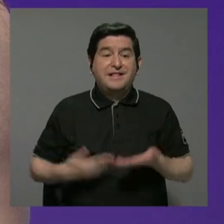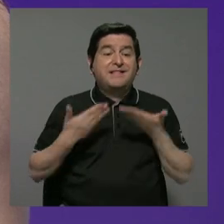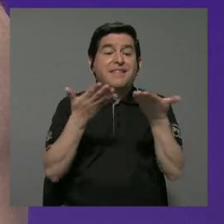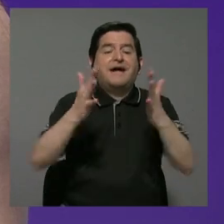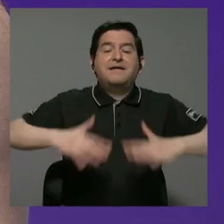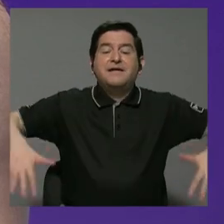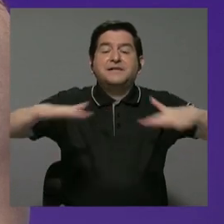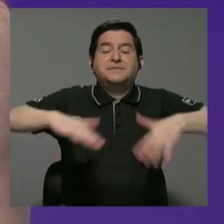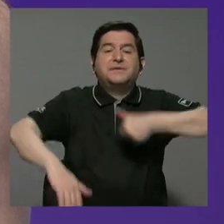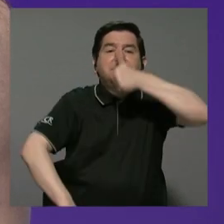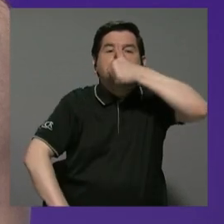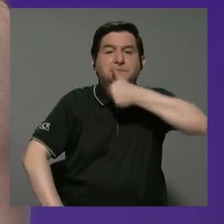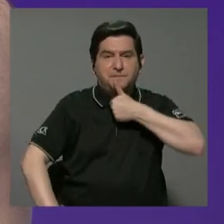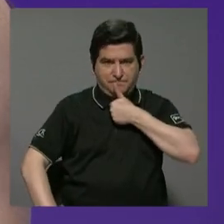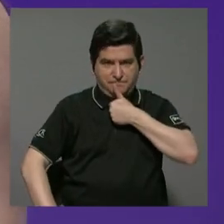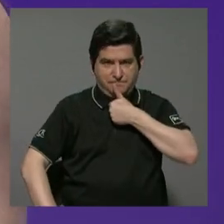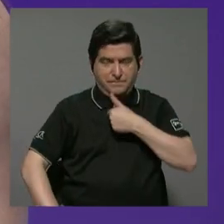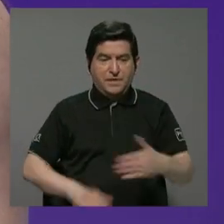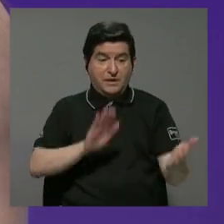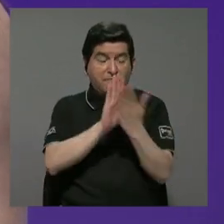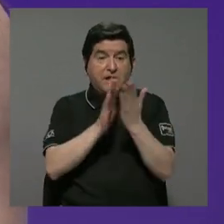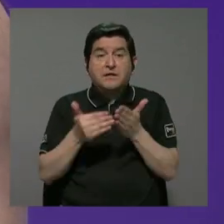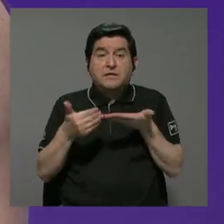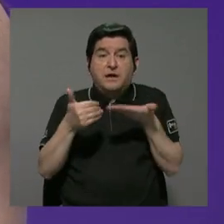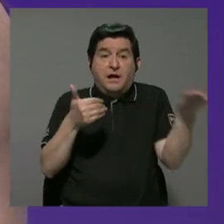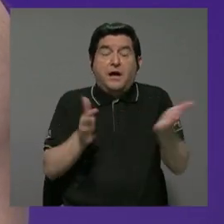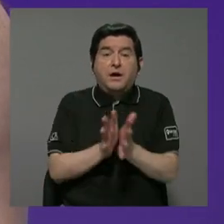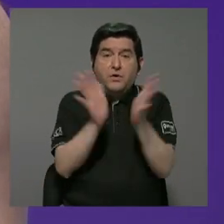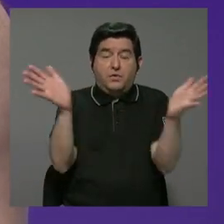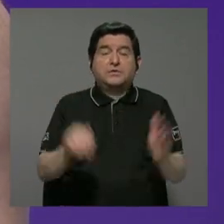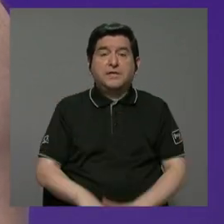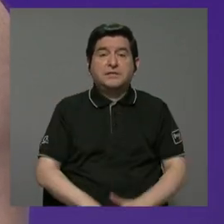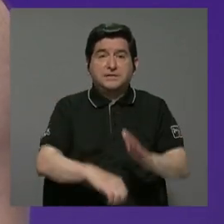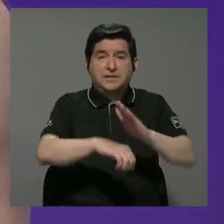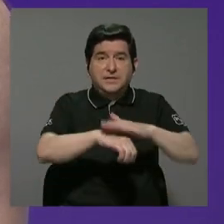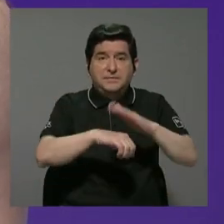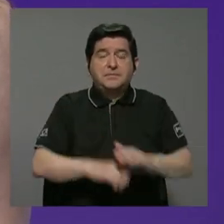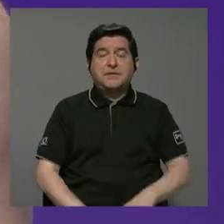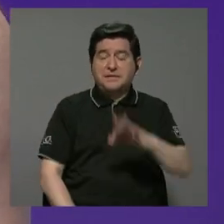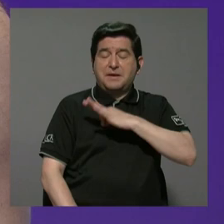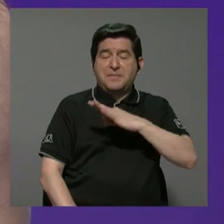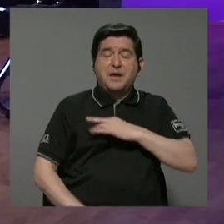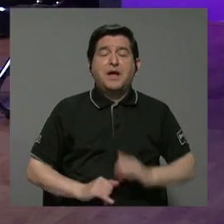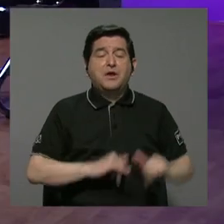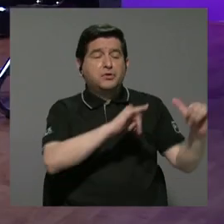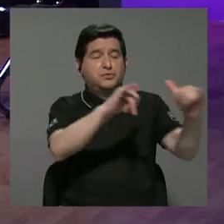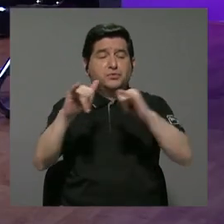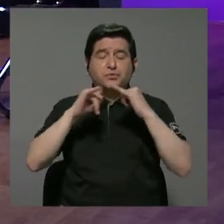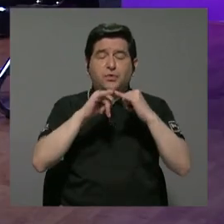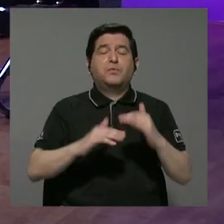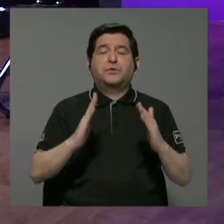dejarle espacio a lo privado frente a lo público que nos facilita bienes comunes para la convivencia.